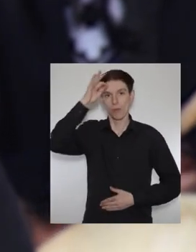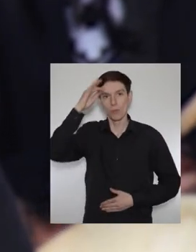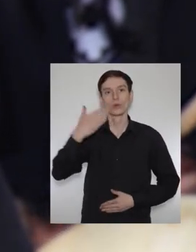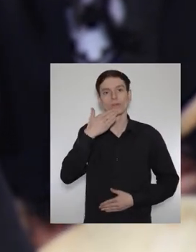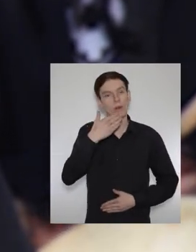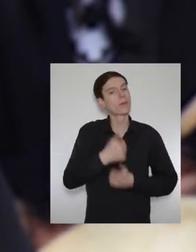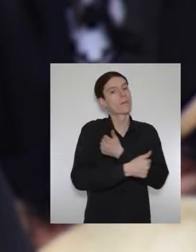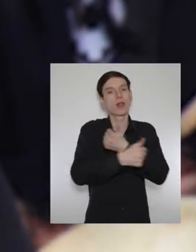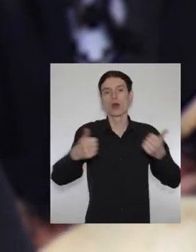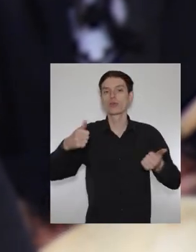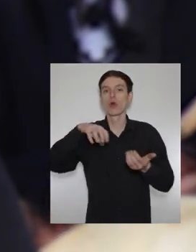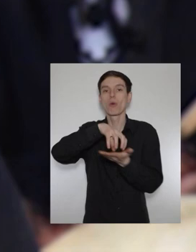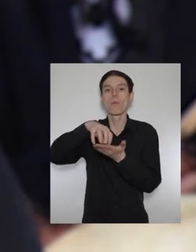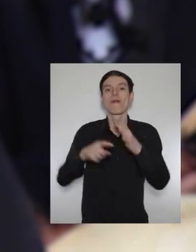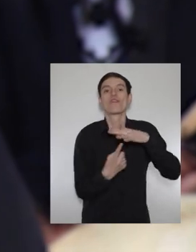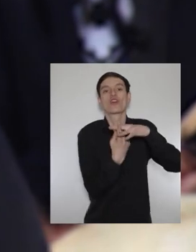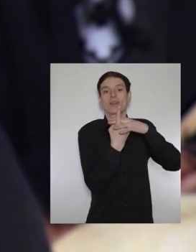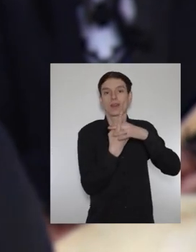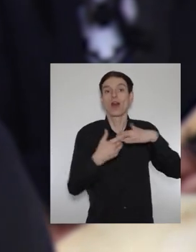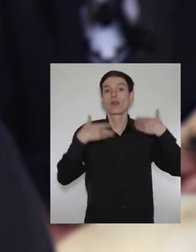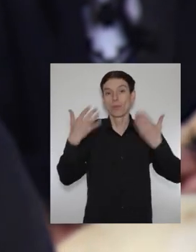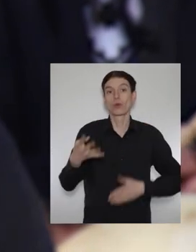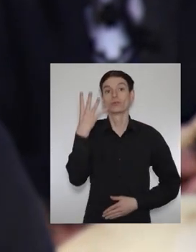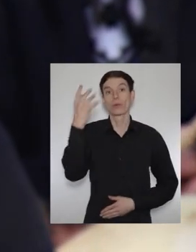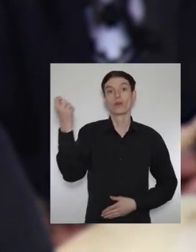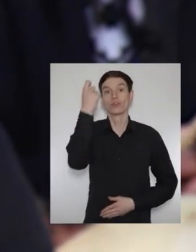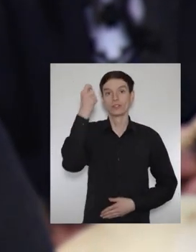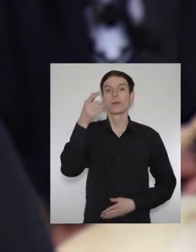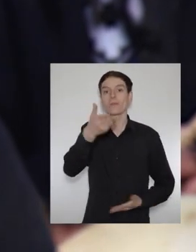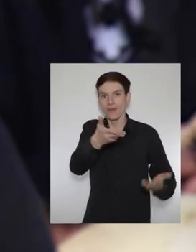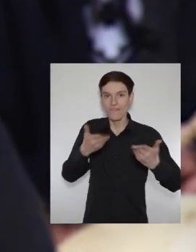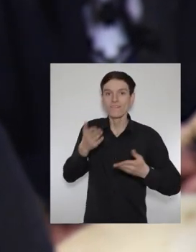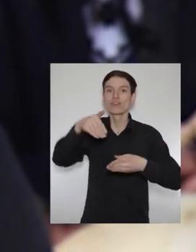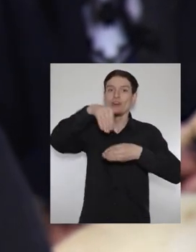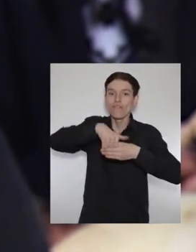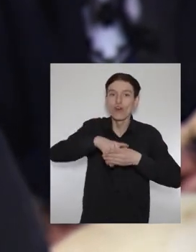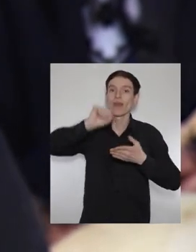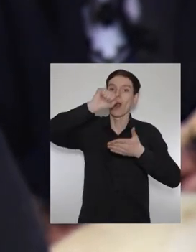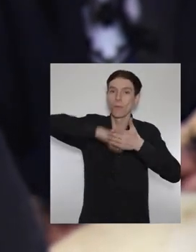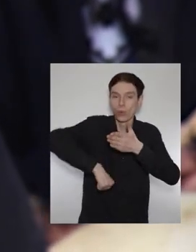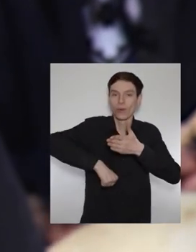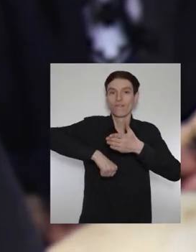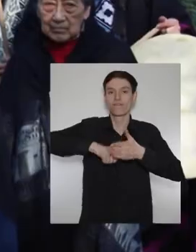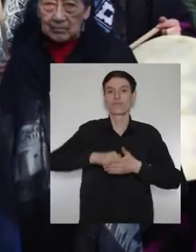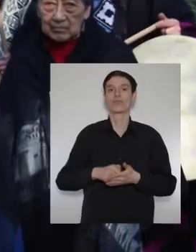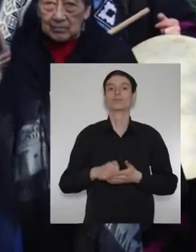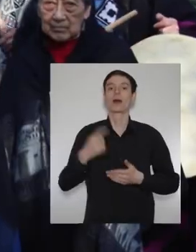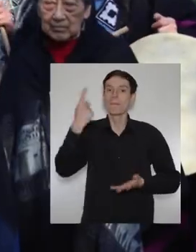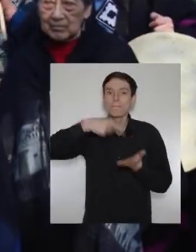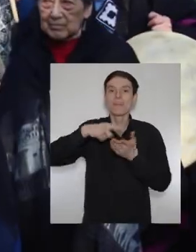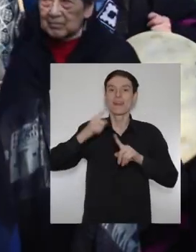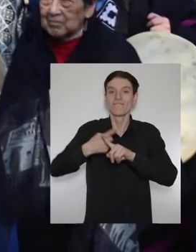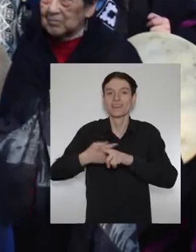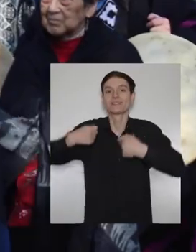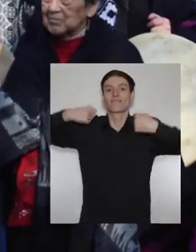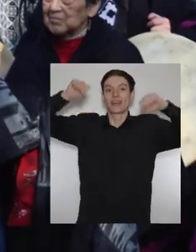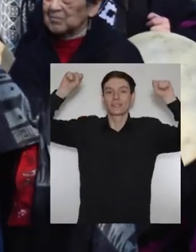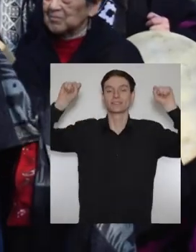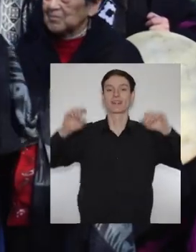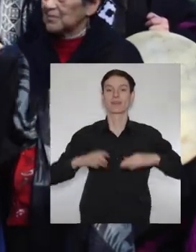y también para todos los pueblos originarios. Por eso, este 4 de septiembre los invito a votar apruebo.